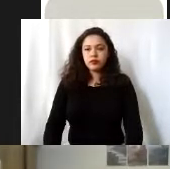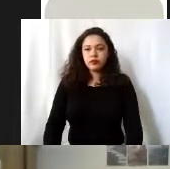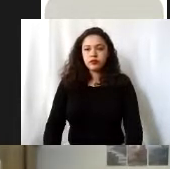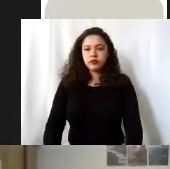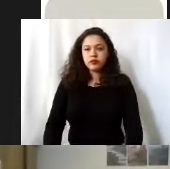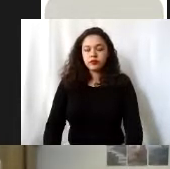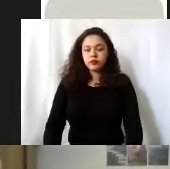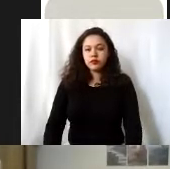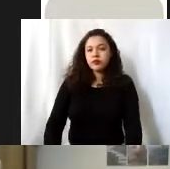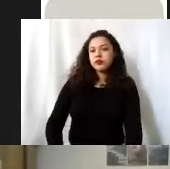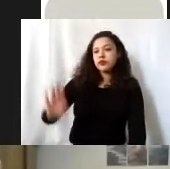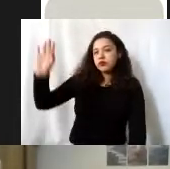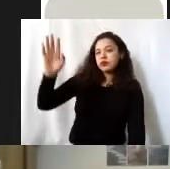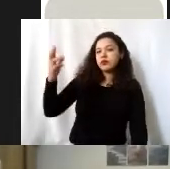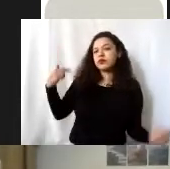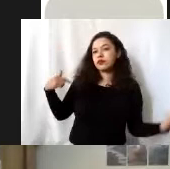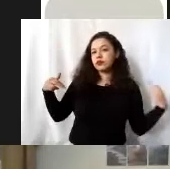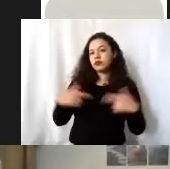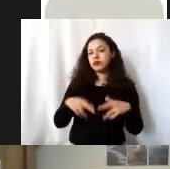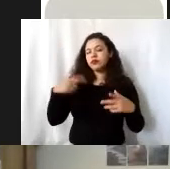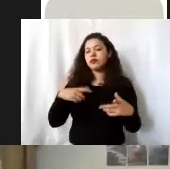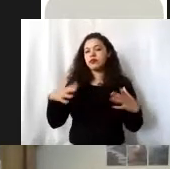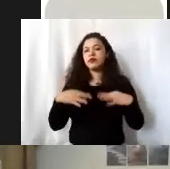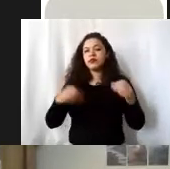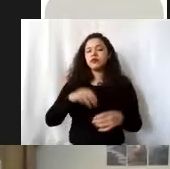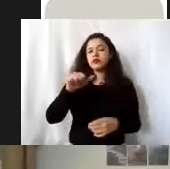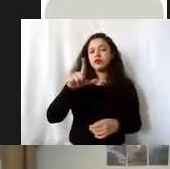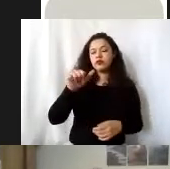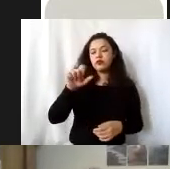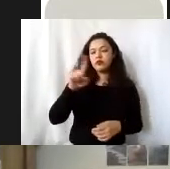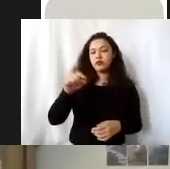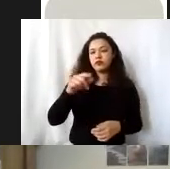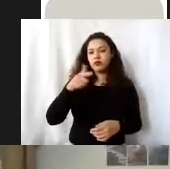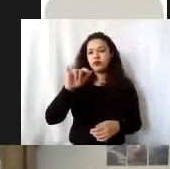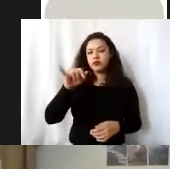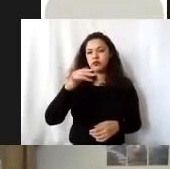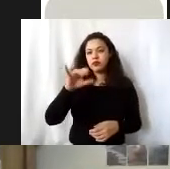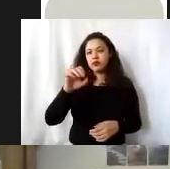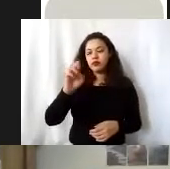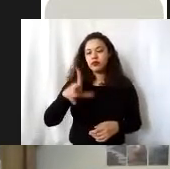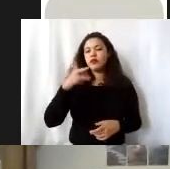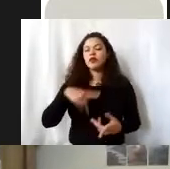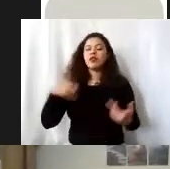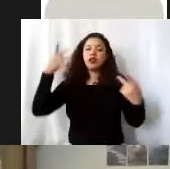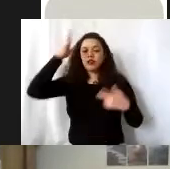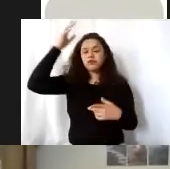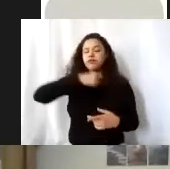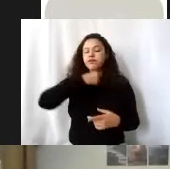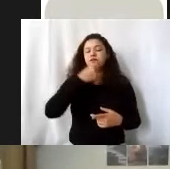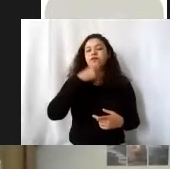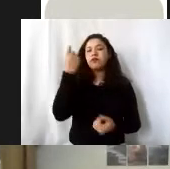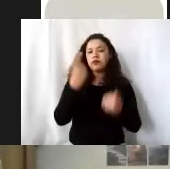Yo, profesora, en mi caso de Fundación Alzheimer, también como son adultos mayores con ciertas patologías y